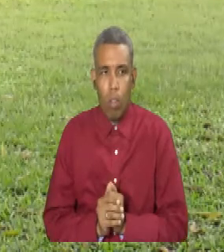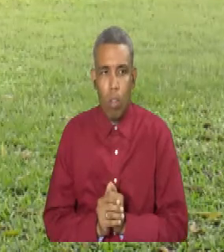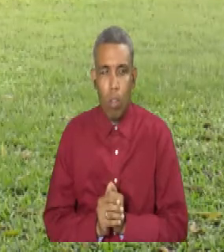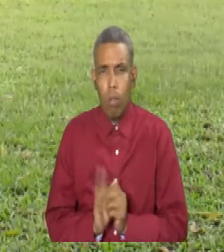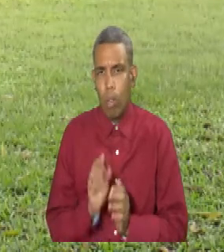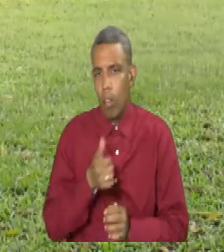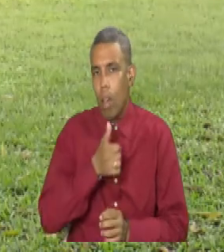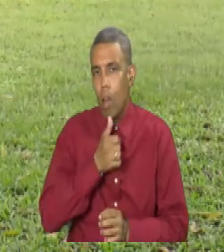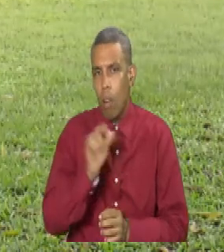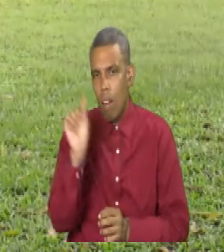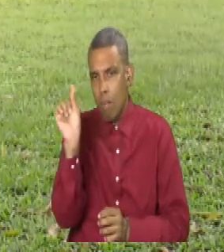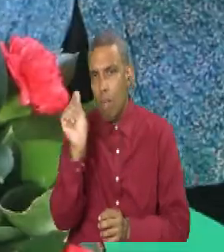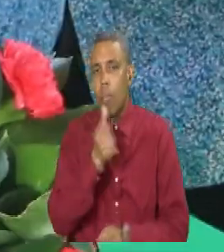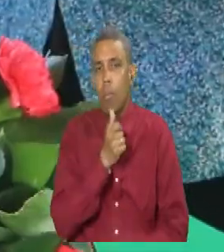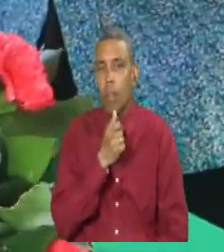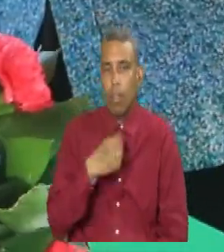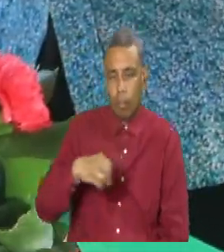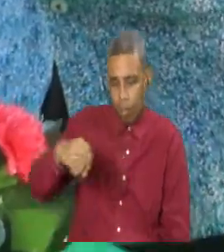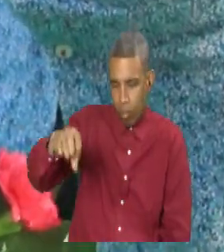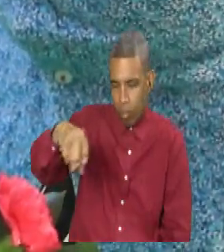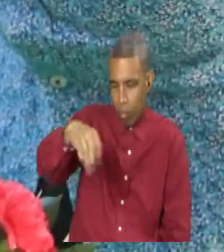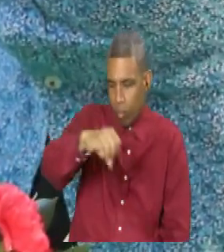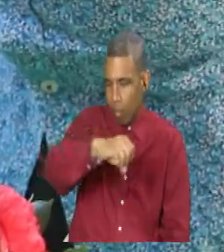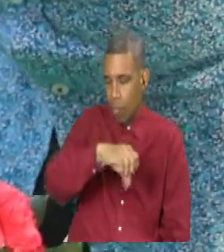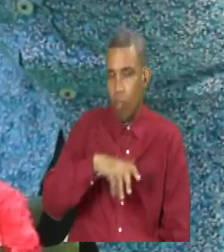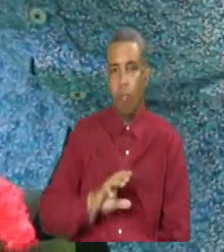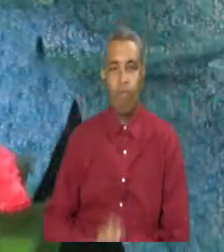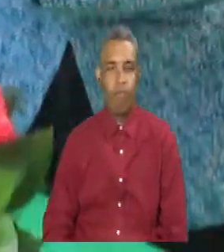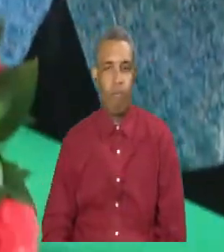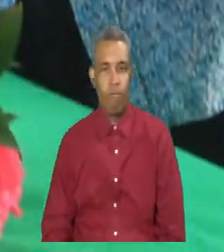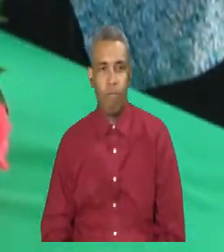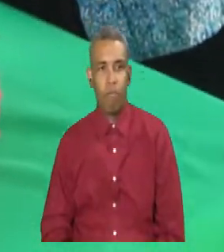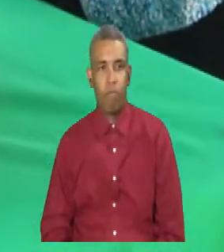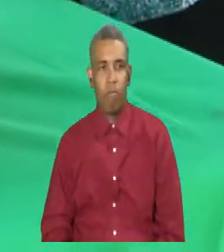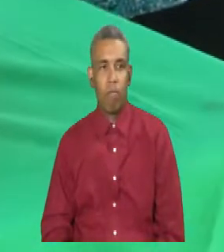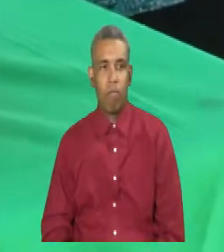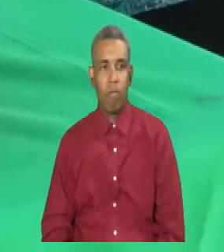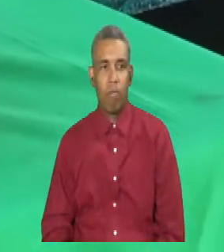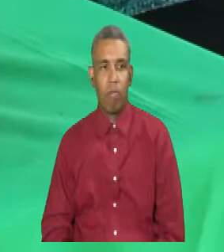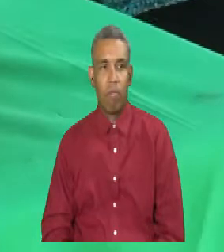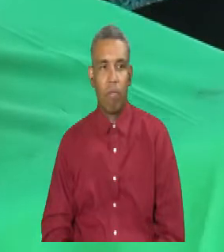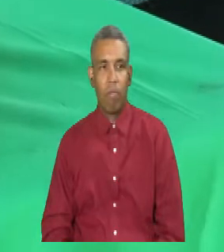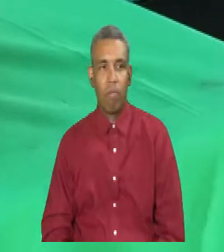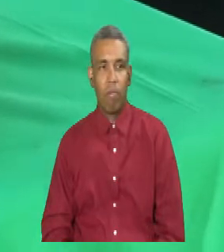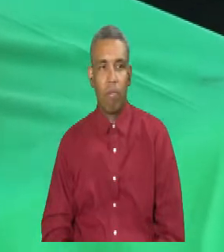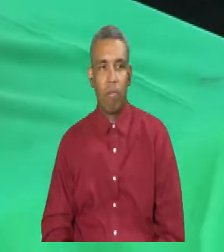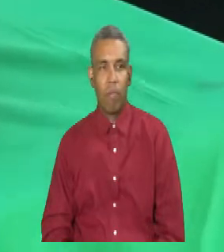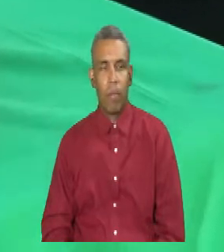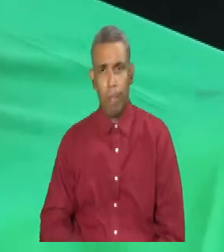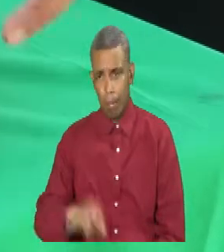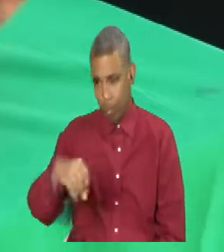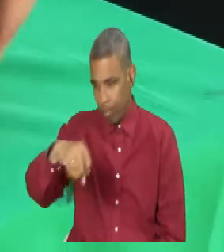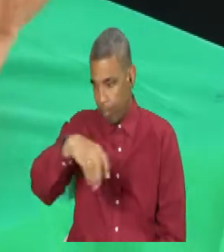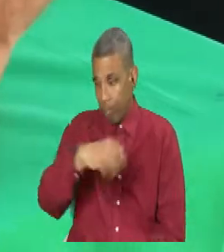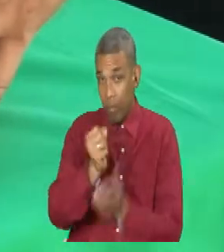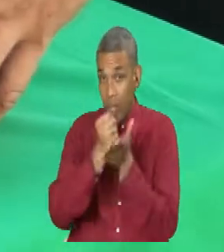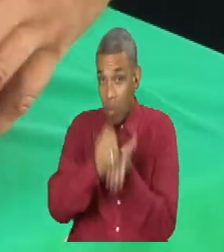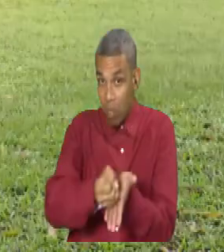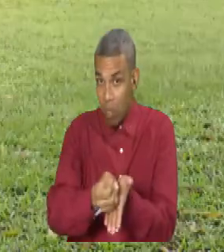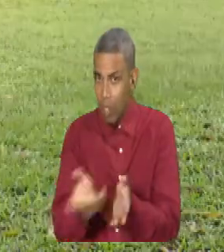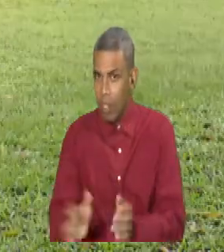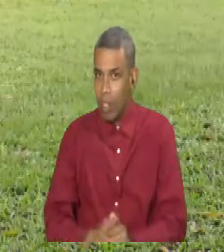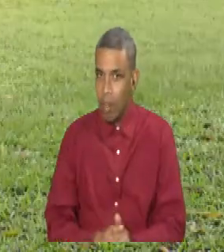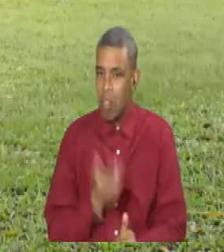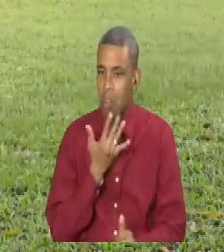agüita para que sus flores permanezcan frescas. De lo contrario, las ayudamos a que ellas estén siempre de un buen